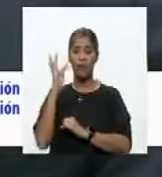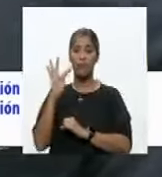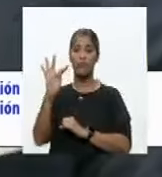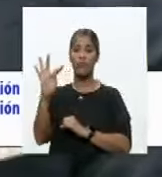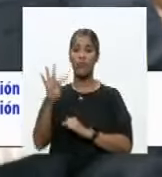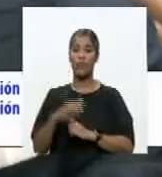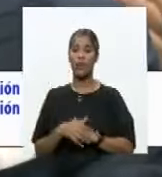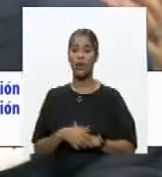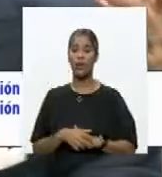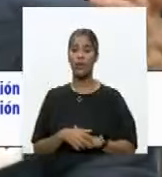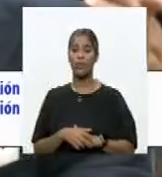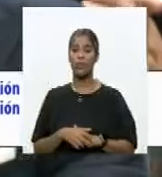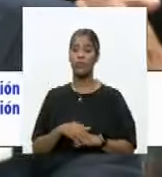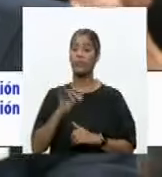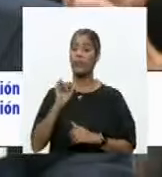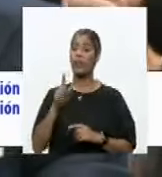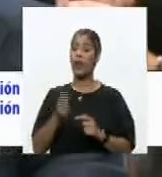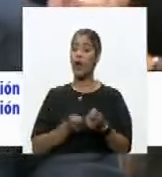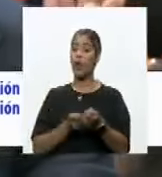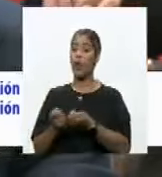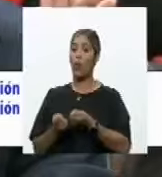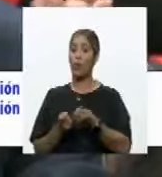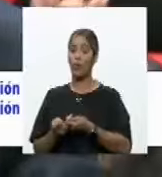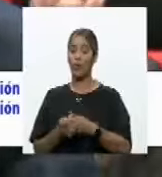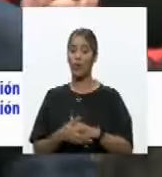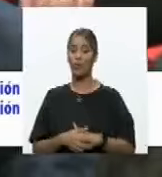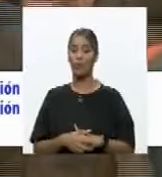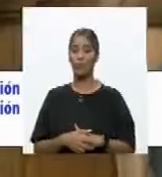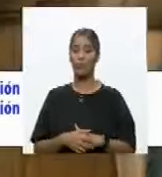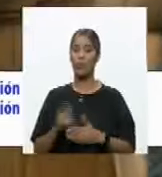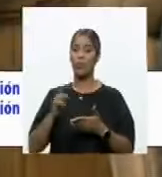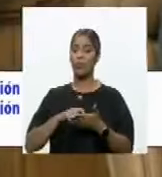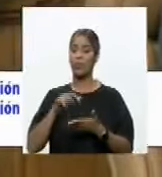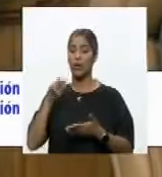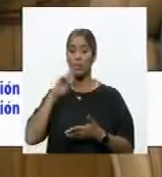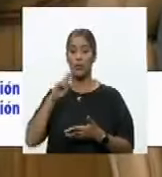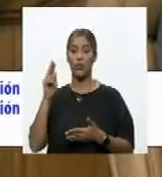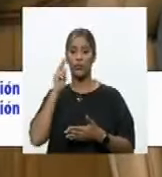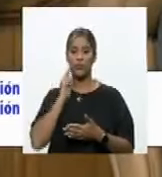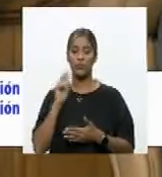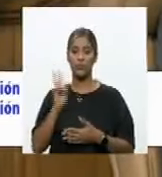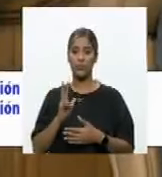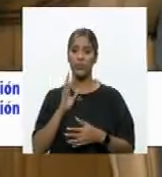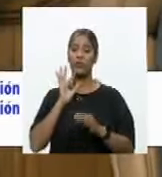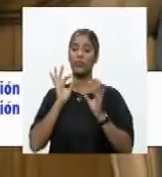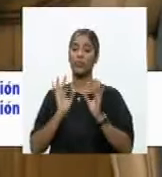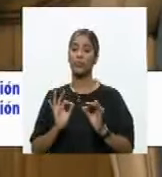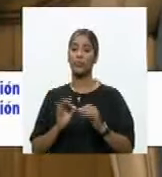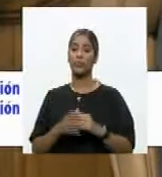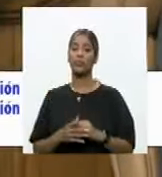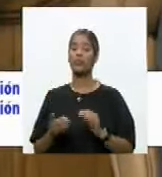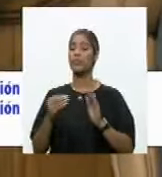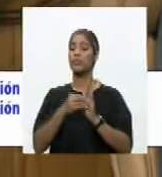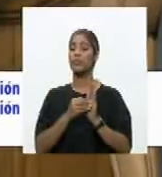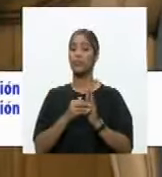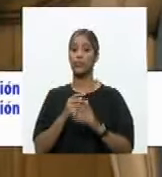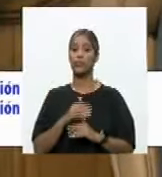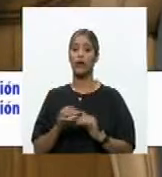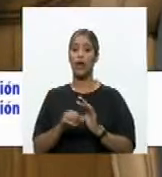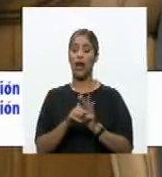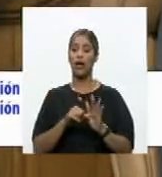la fiscal general y el contralor o contralora general de la República, de conformidad con lo consagrado en el